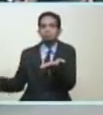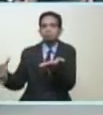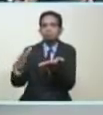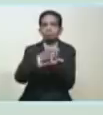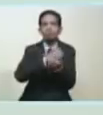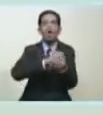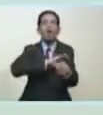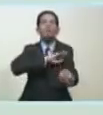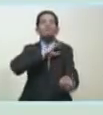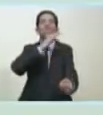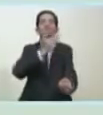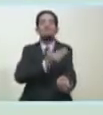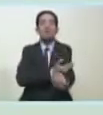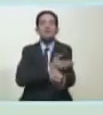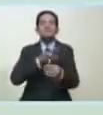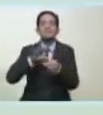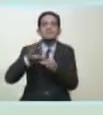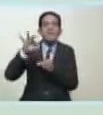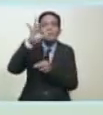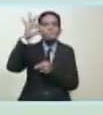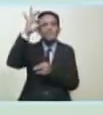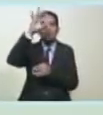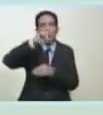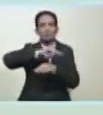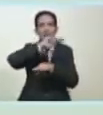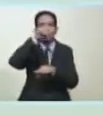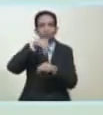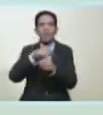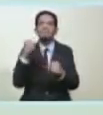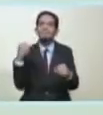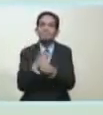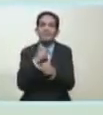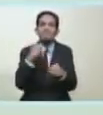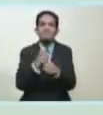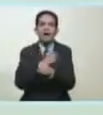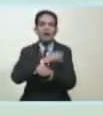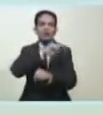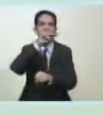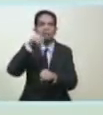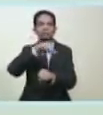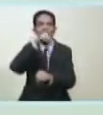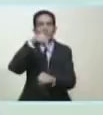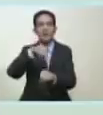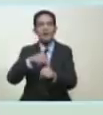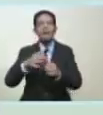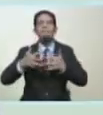la fuerza del espíritu nacional, de la idea nacional, del trabajo nacional, de la producción nacional,